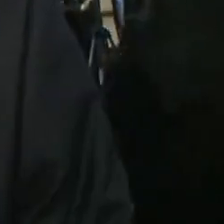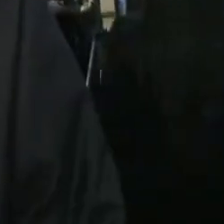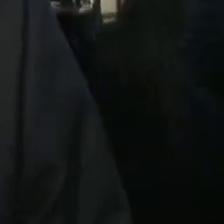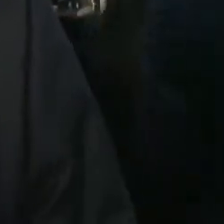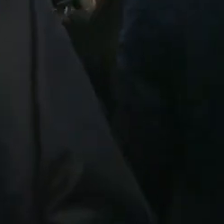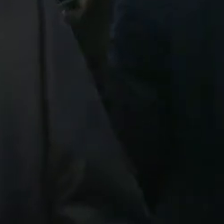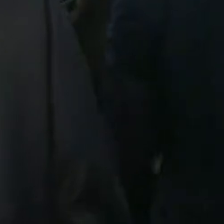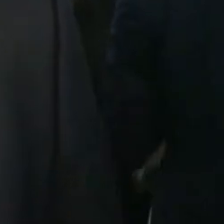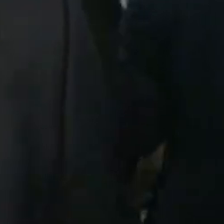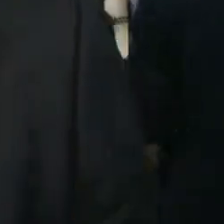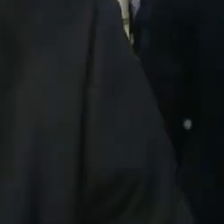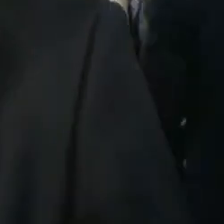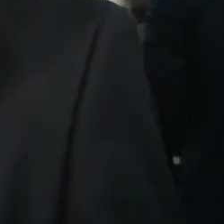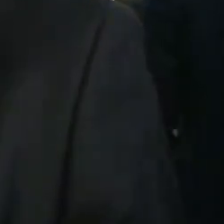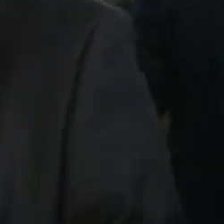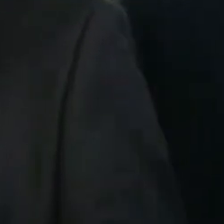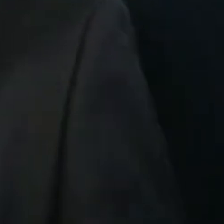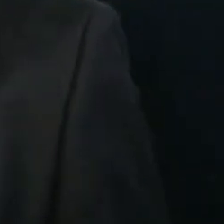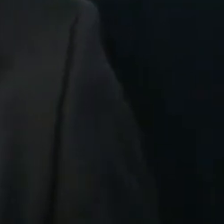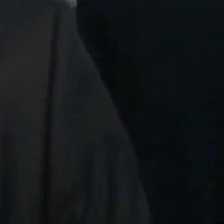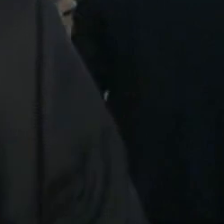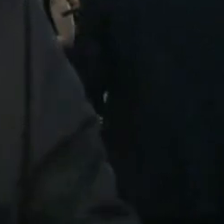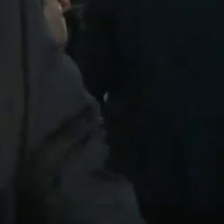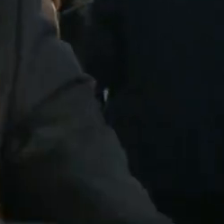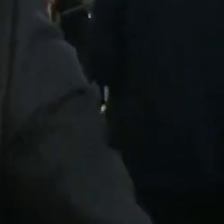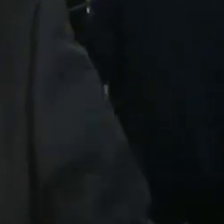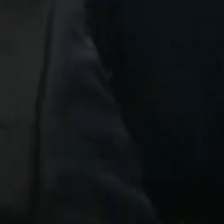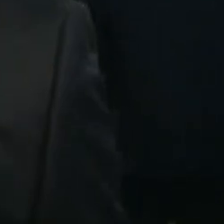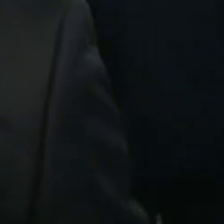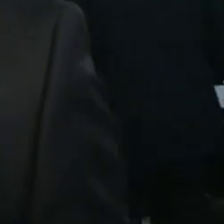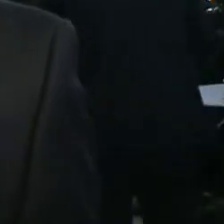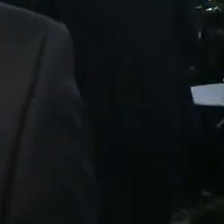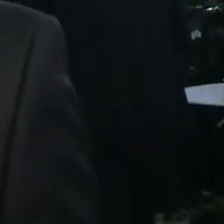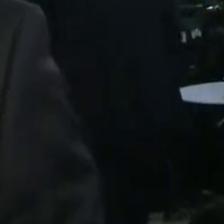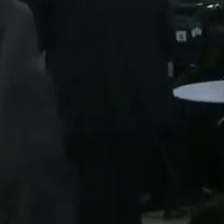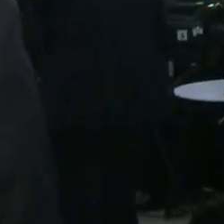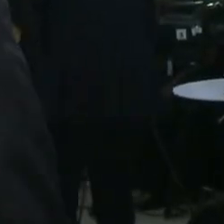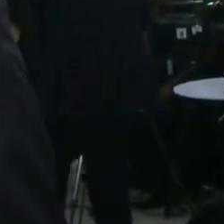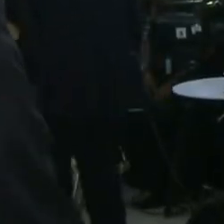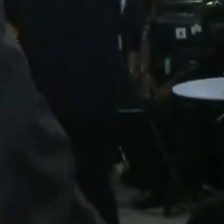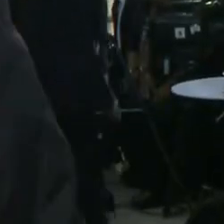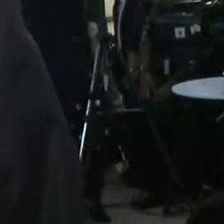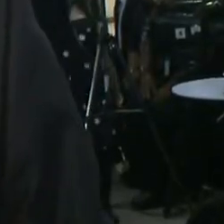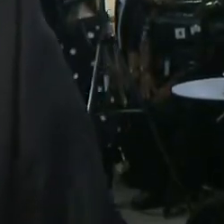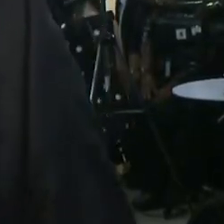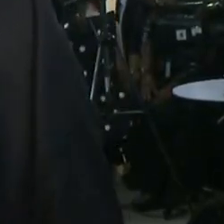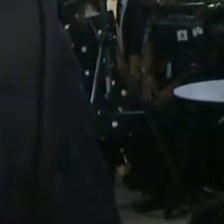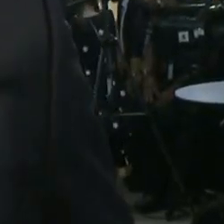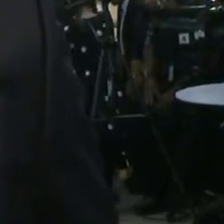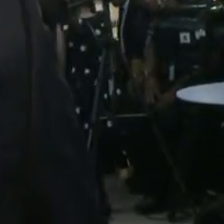en los 4 años. Es un puesto importante porque puede pasar que le toque presidir una sesión de trascendencia.